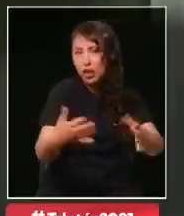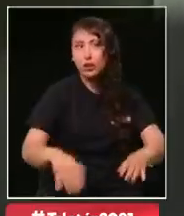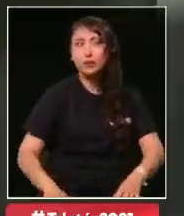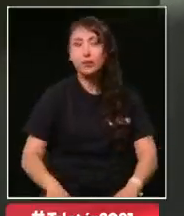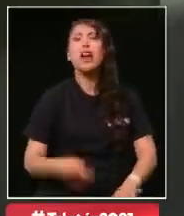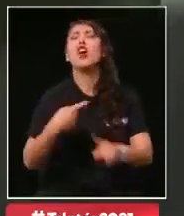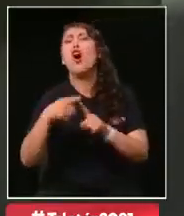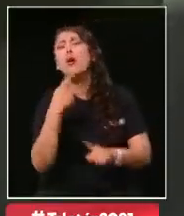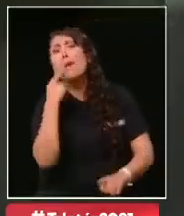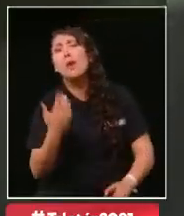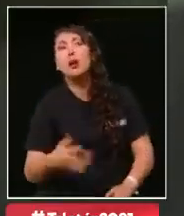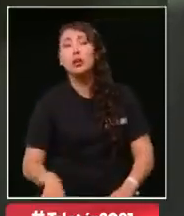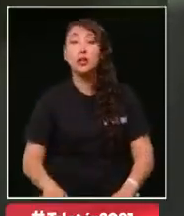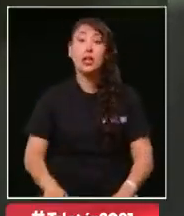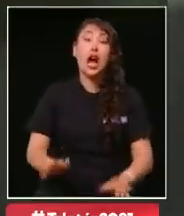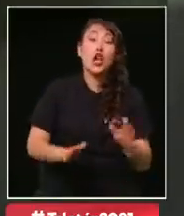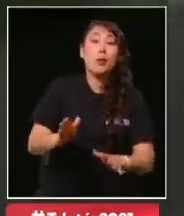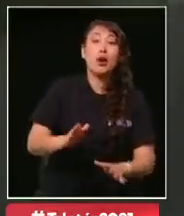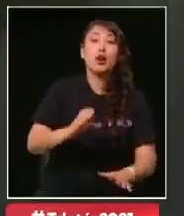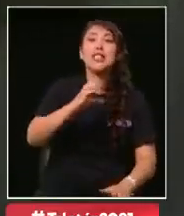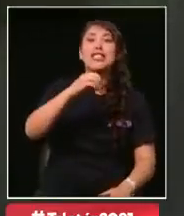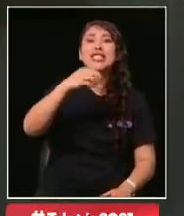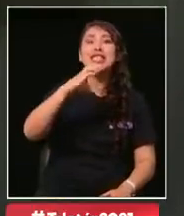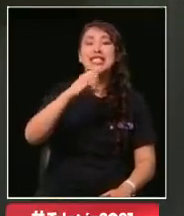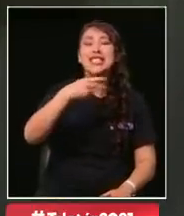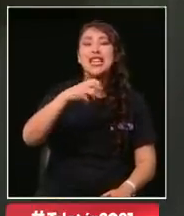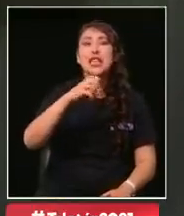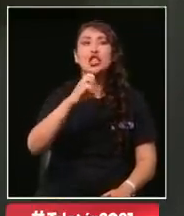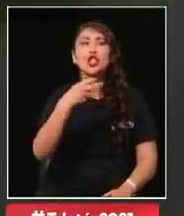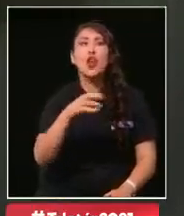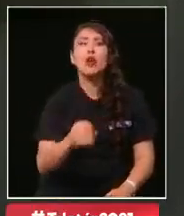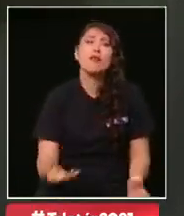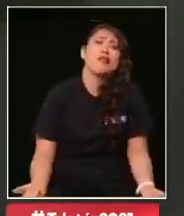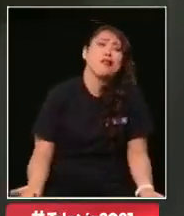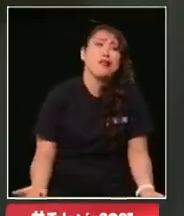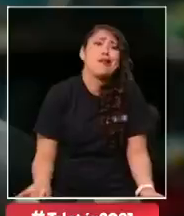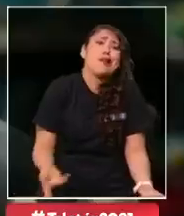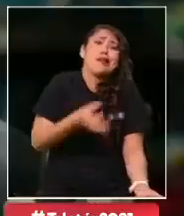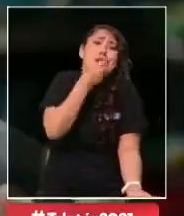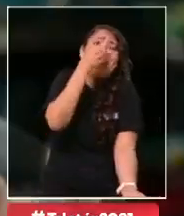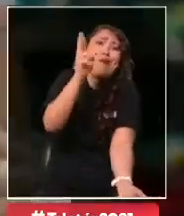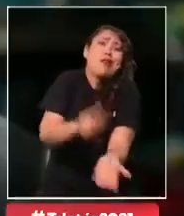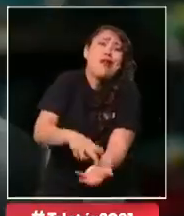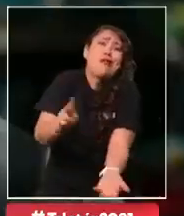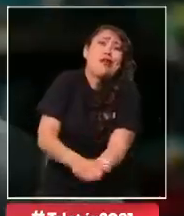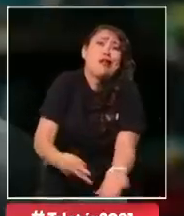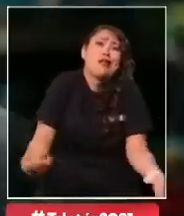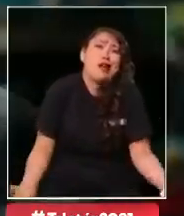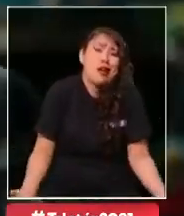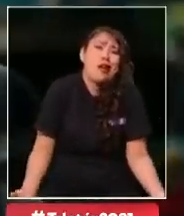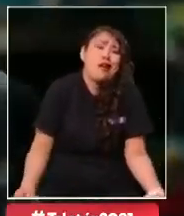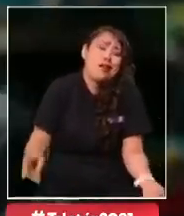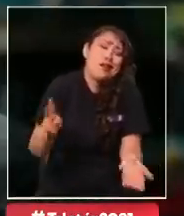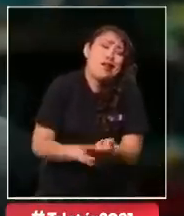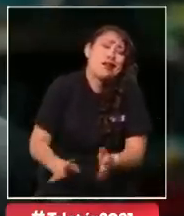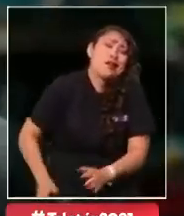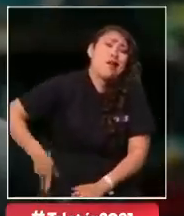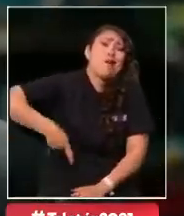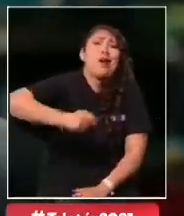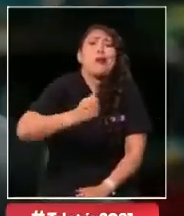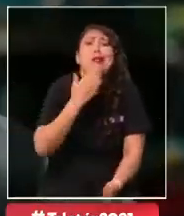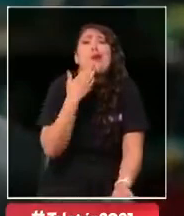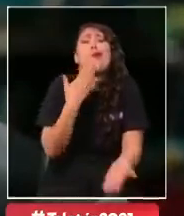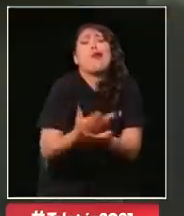También puede ser el Checho Irán, o sea, seamos sinceros, o sea, vamos a la planilla Excel, o sea, ¿cuándo